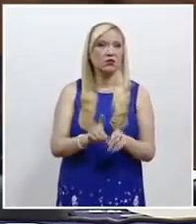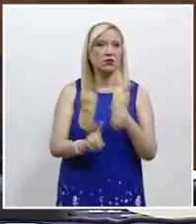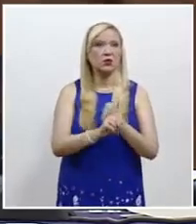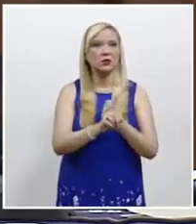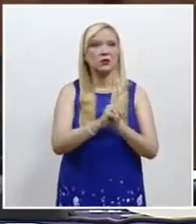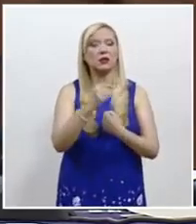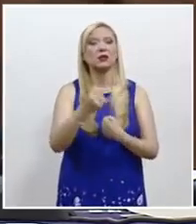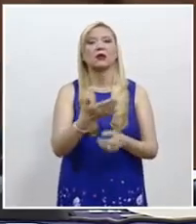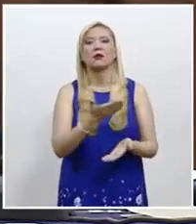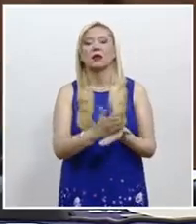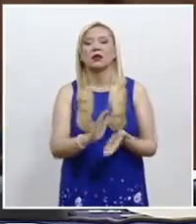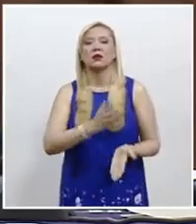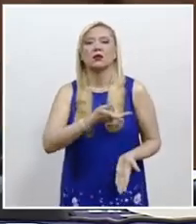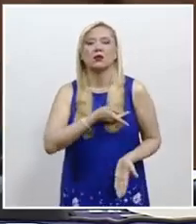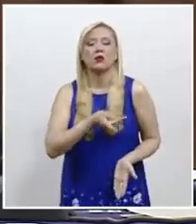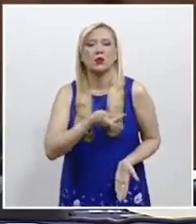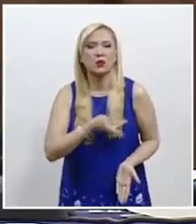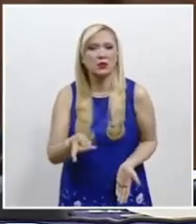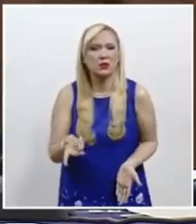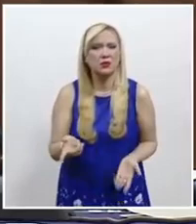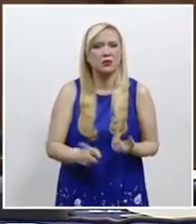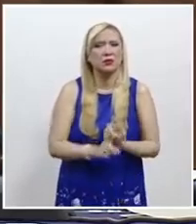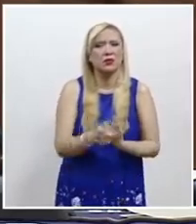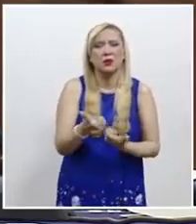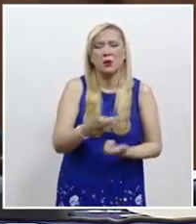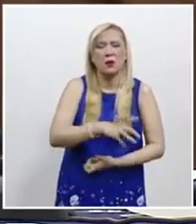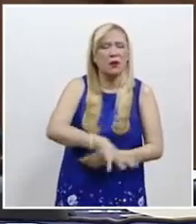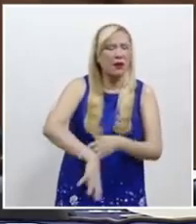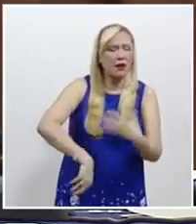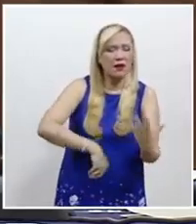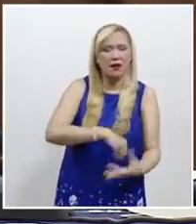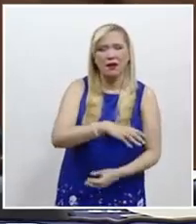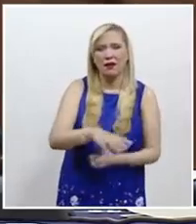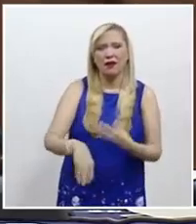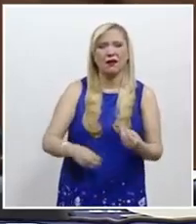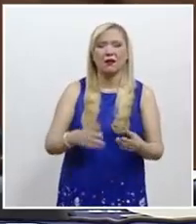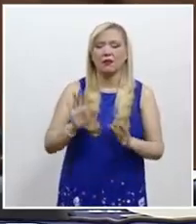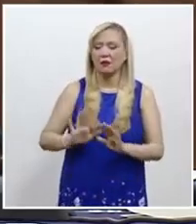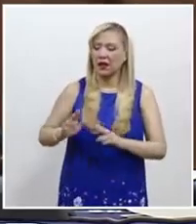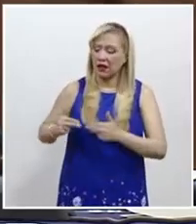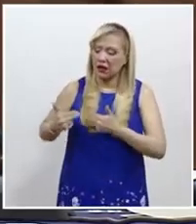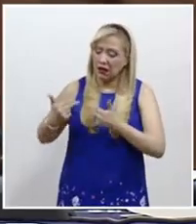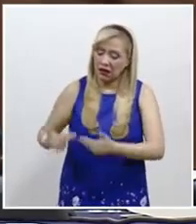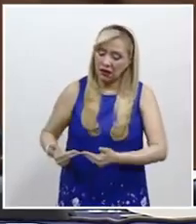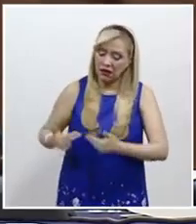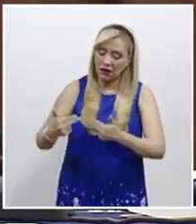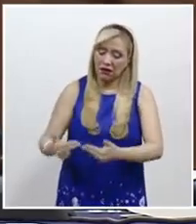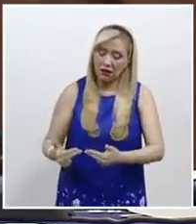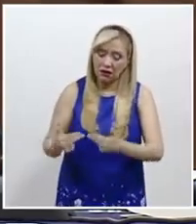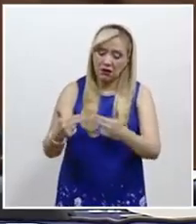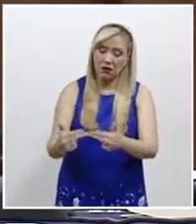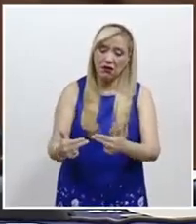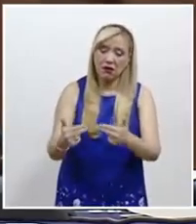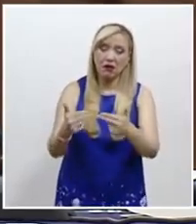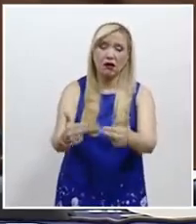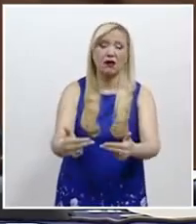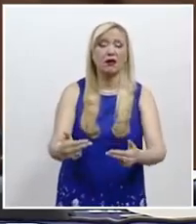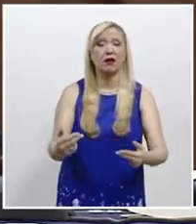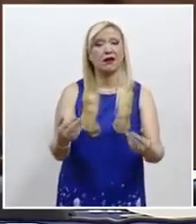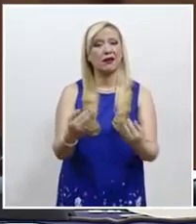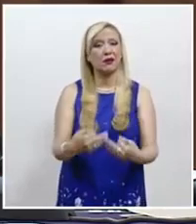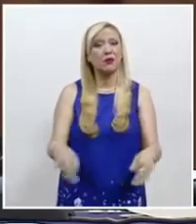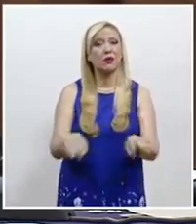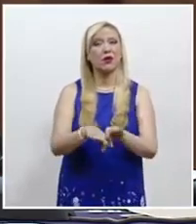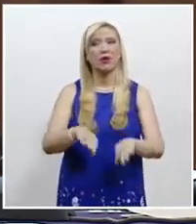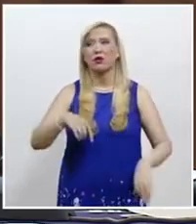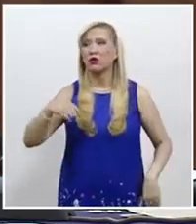¿no? Van a dejarnos y nos dejarán una herencia muy importante a